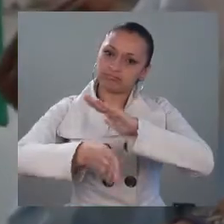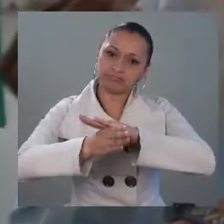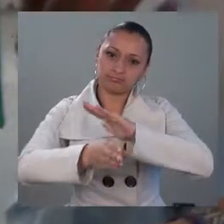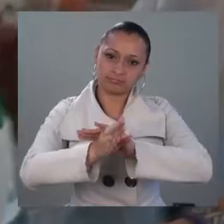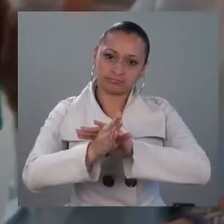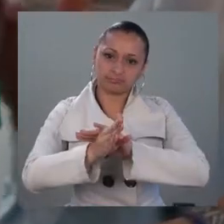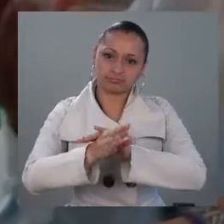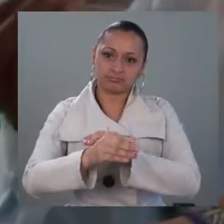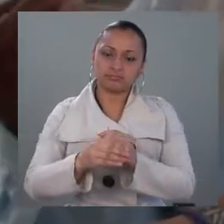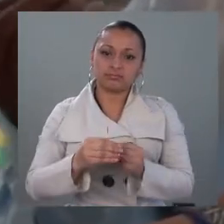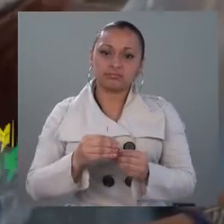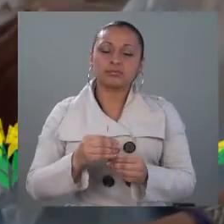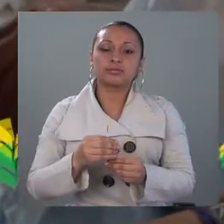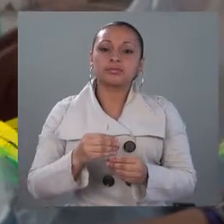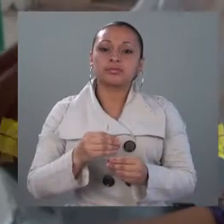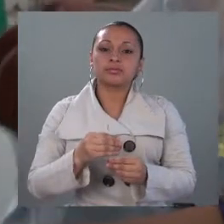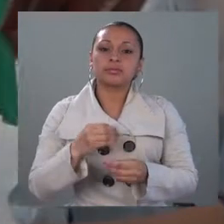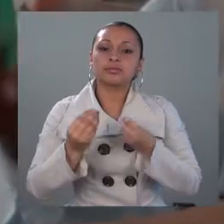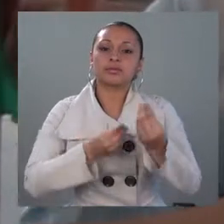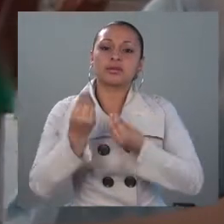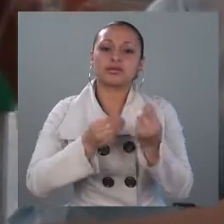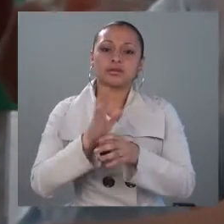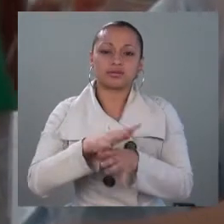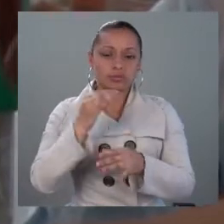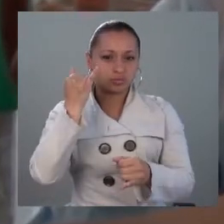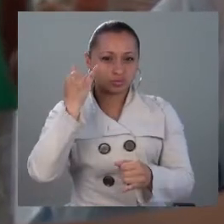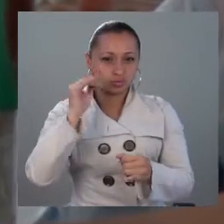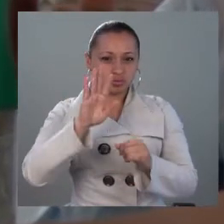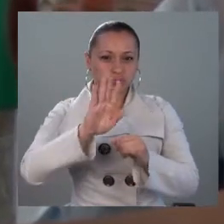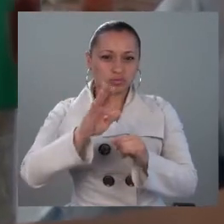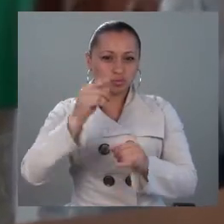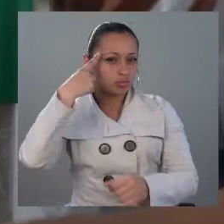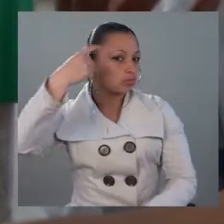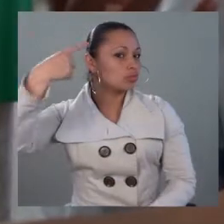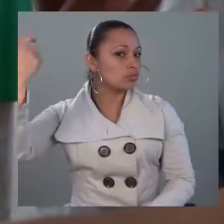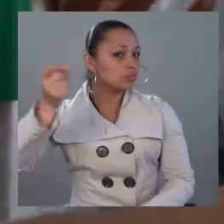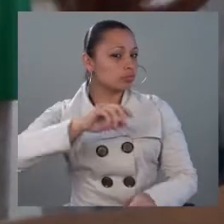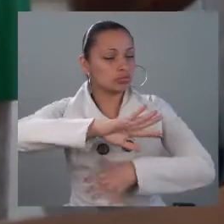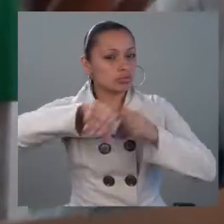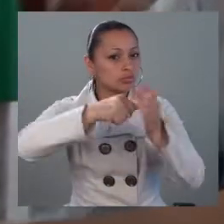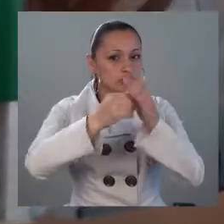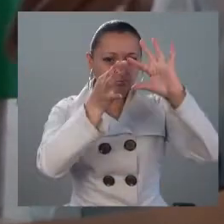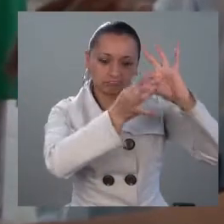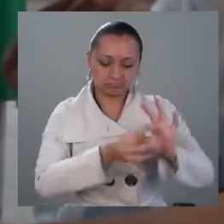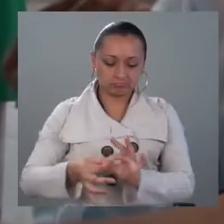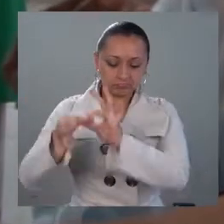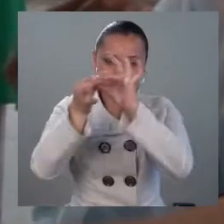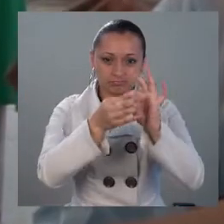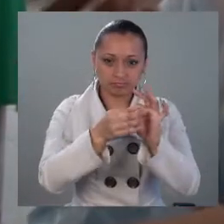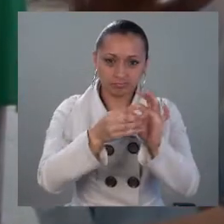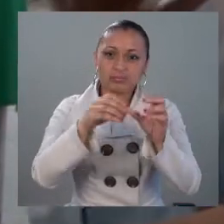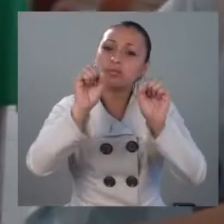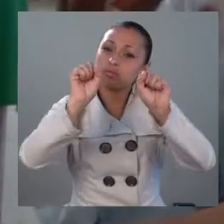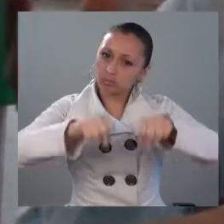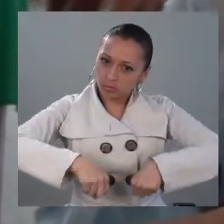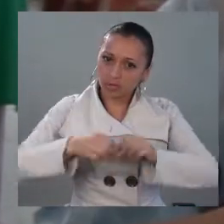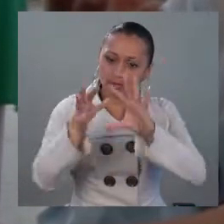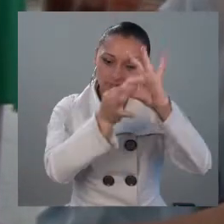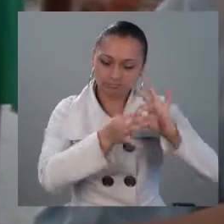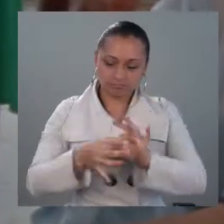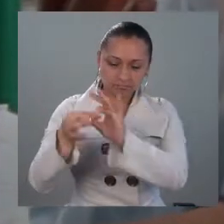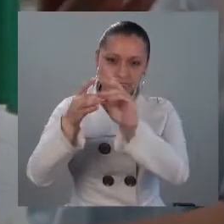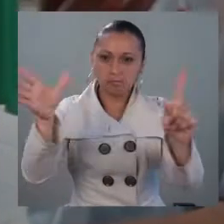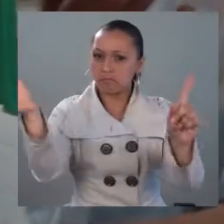adelante. Luchamos por un ideal. Conjuntamente hay mayor posibilidad de lograr el